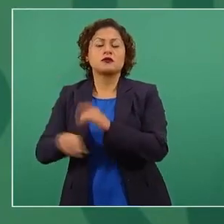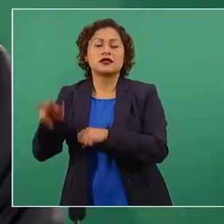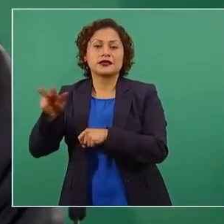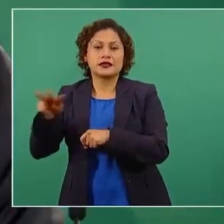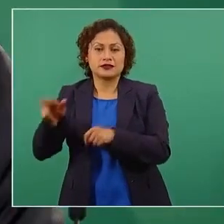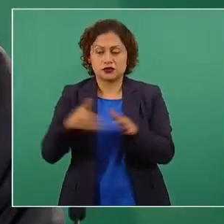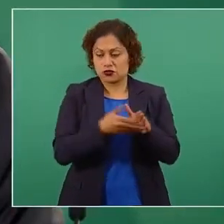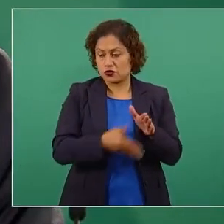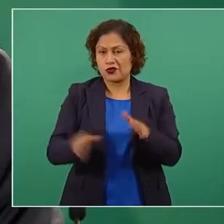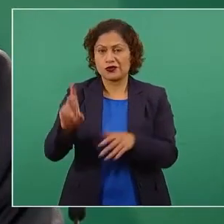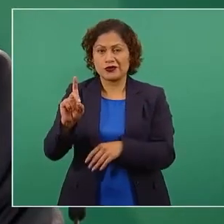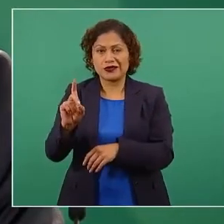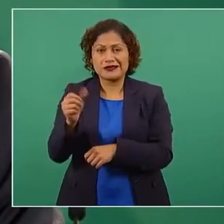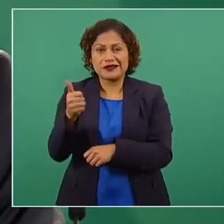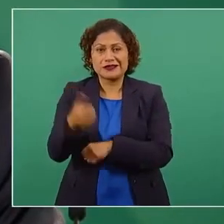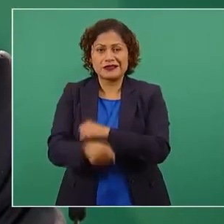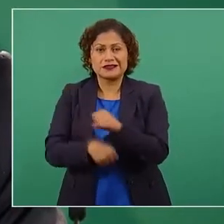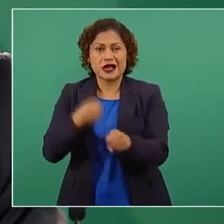36 años de saqueo.